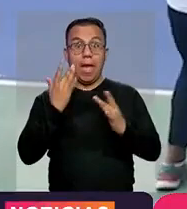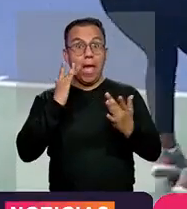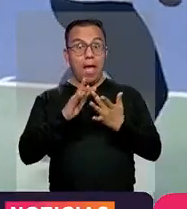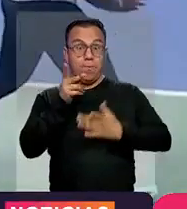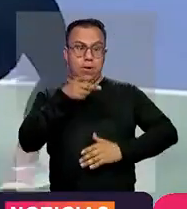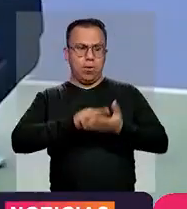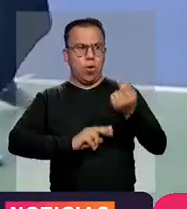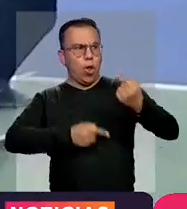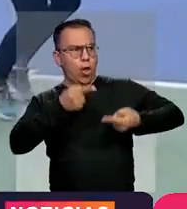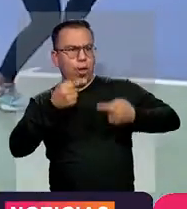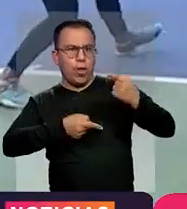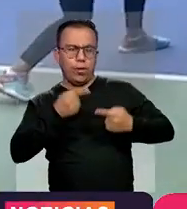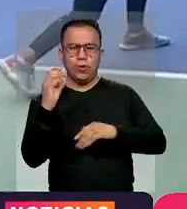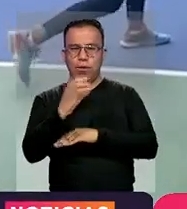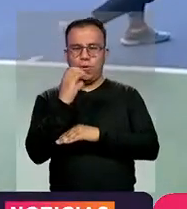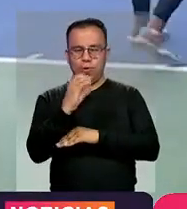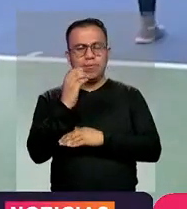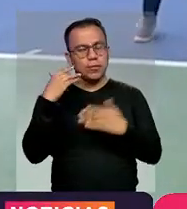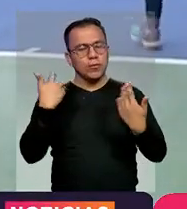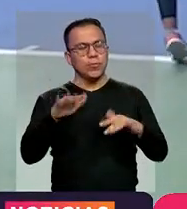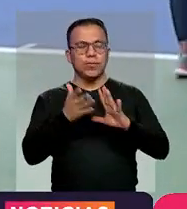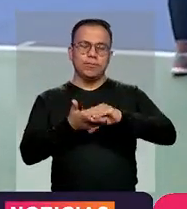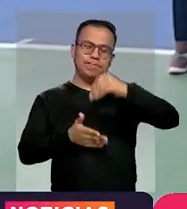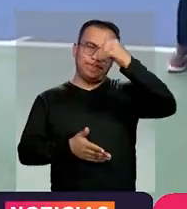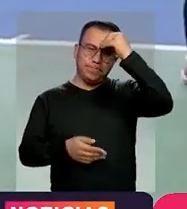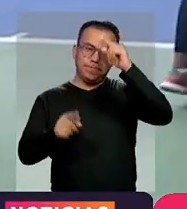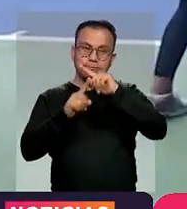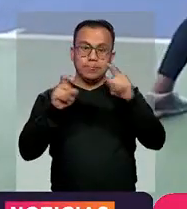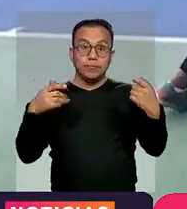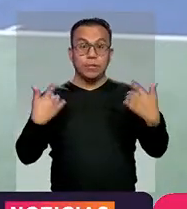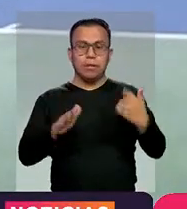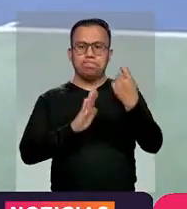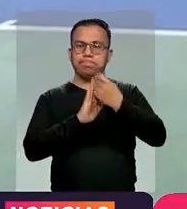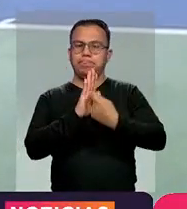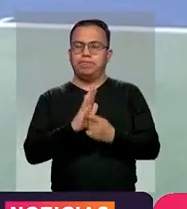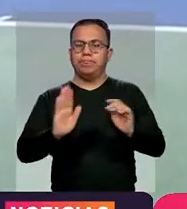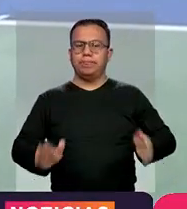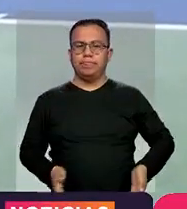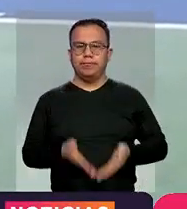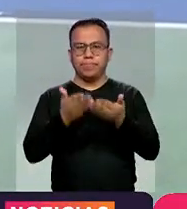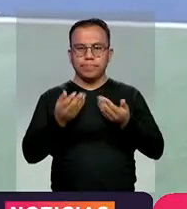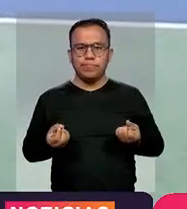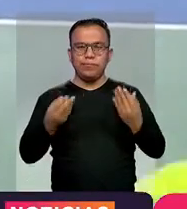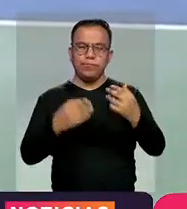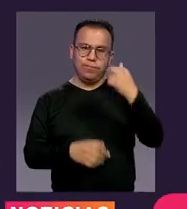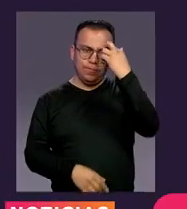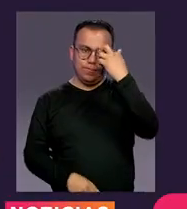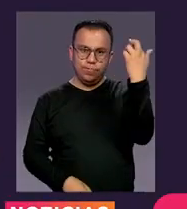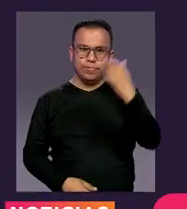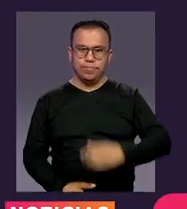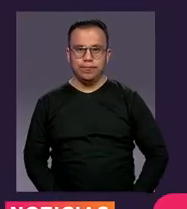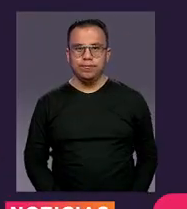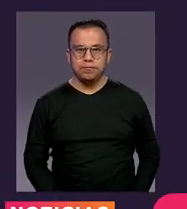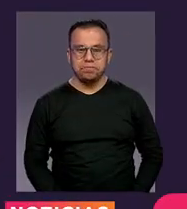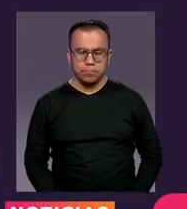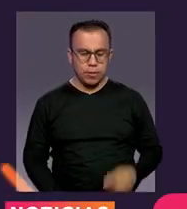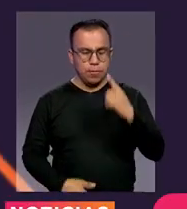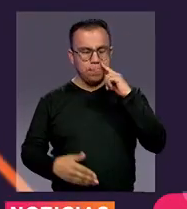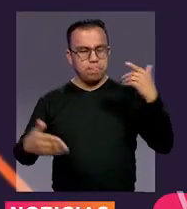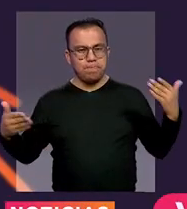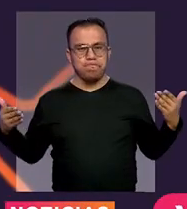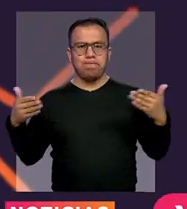estas competencias en suelo colombiano le dejaron muchos aprendizajes y puntos clave para mejorar en su carrera profesional. Me estoy